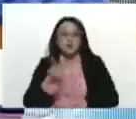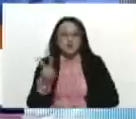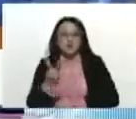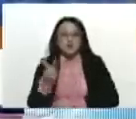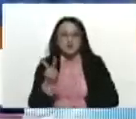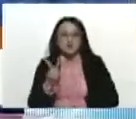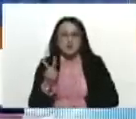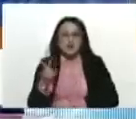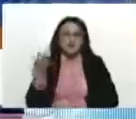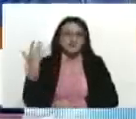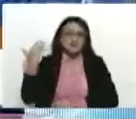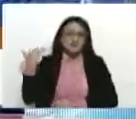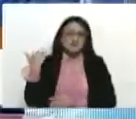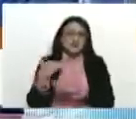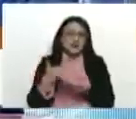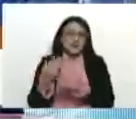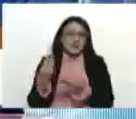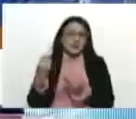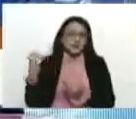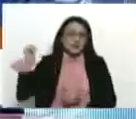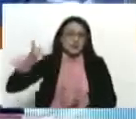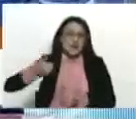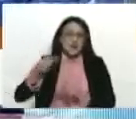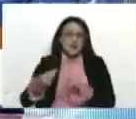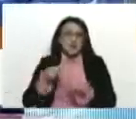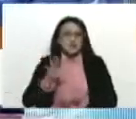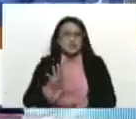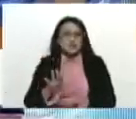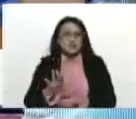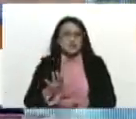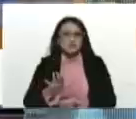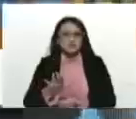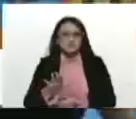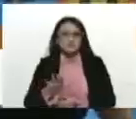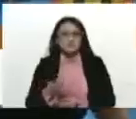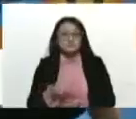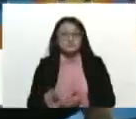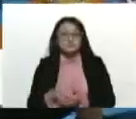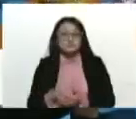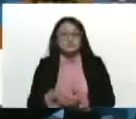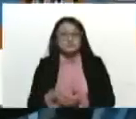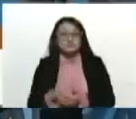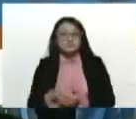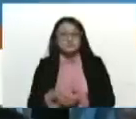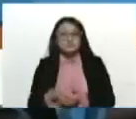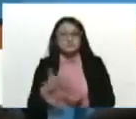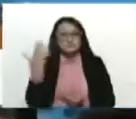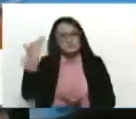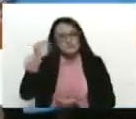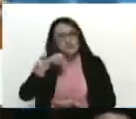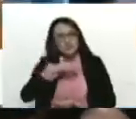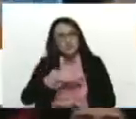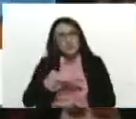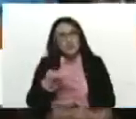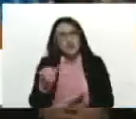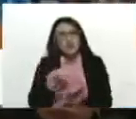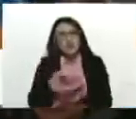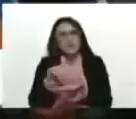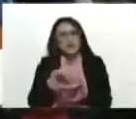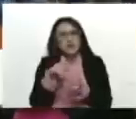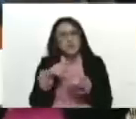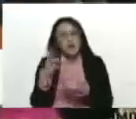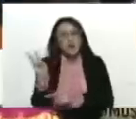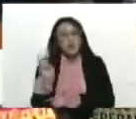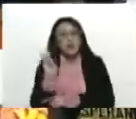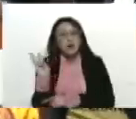durante muchísimos años como lo hizo durante muchísimos años cuenta la leyenda que Nueva York y Washington